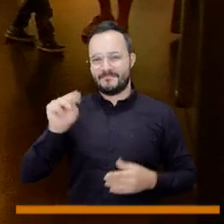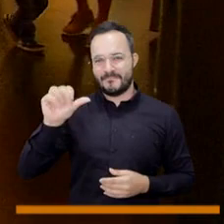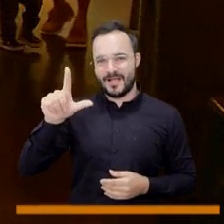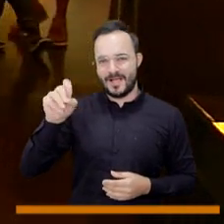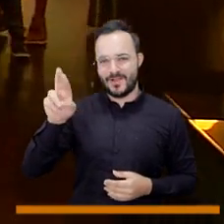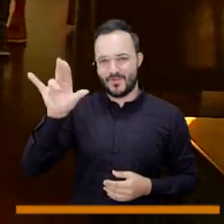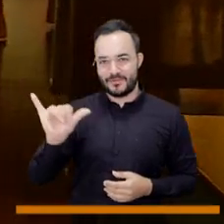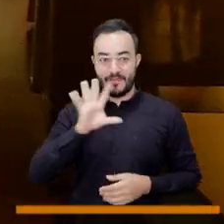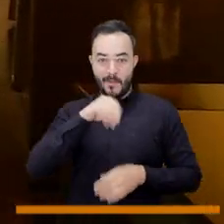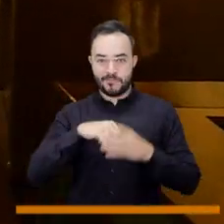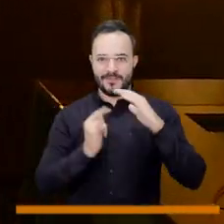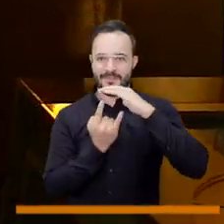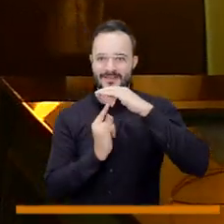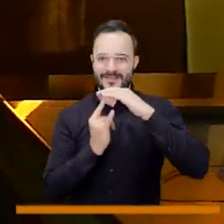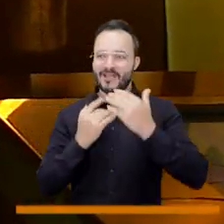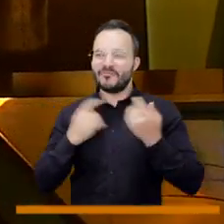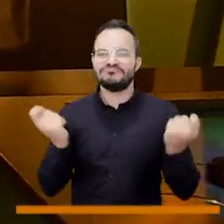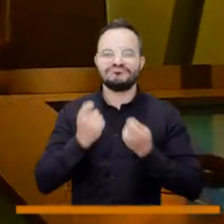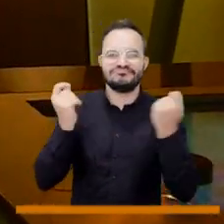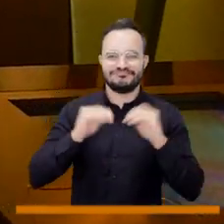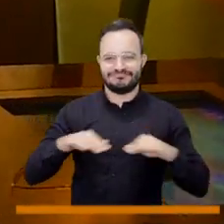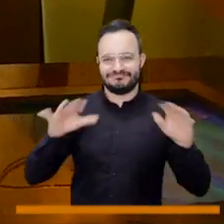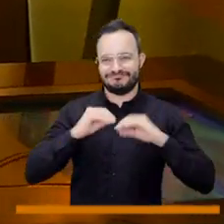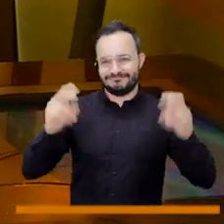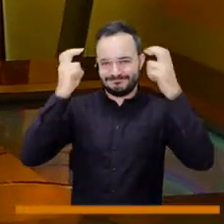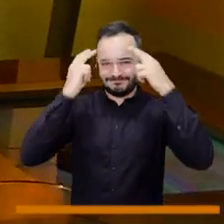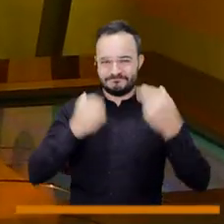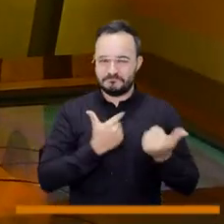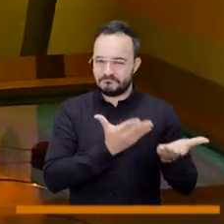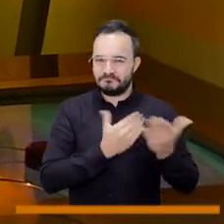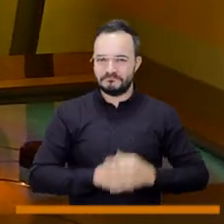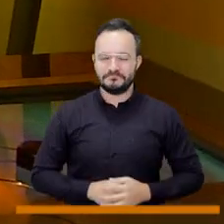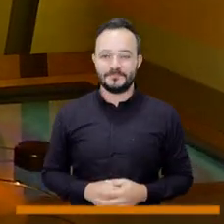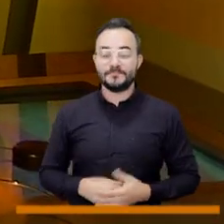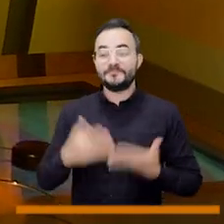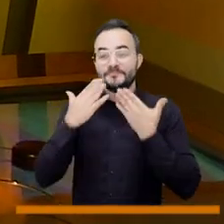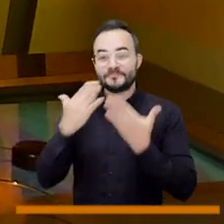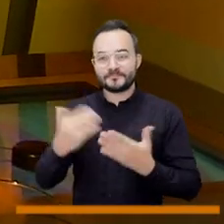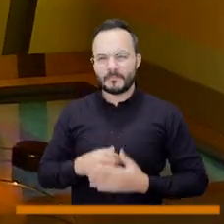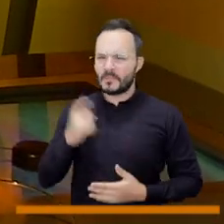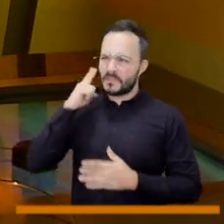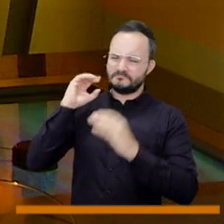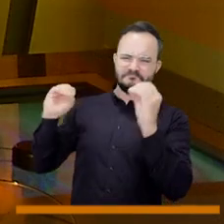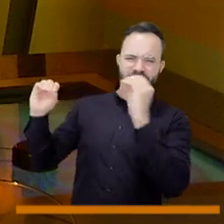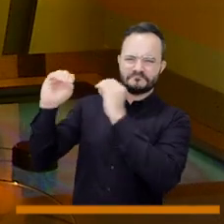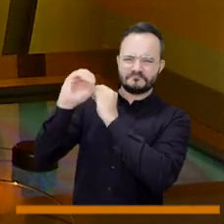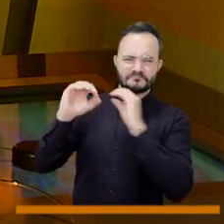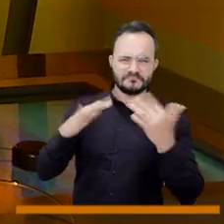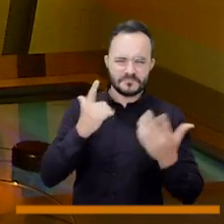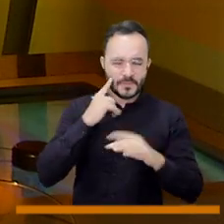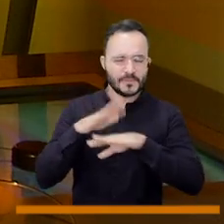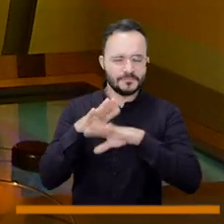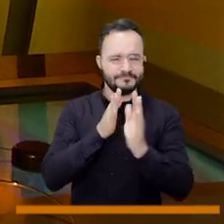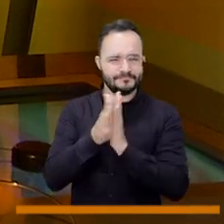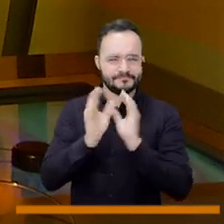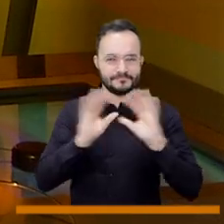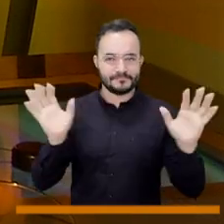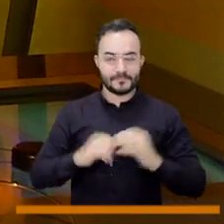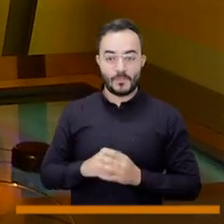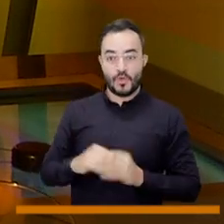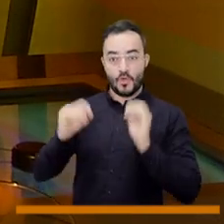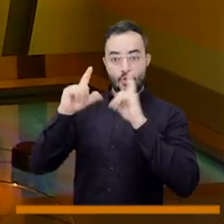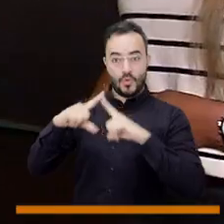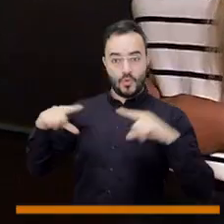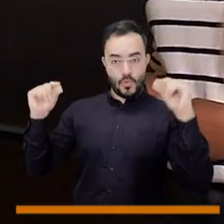del planetario. Mallory, bienvenida. Gracias, Mafe. Les voy a hablar un poco sobre el fenómeno. Consiste en lo siguiente, y es que